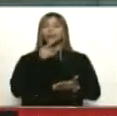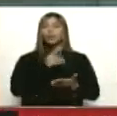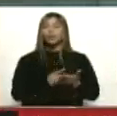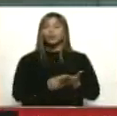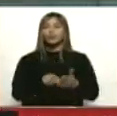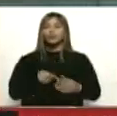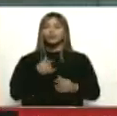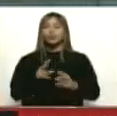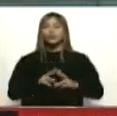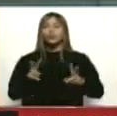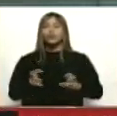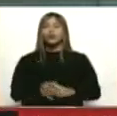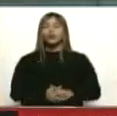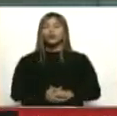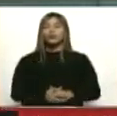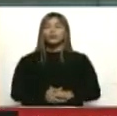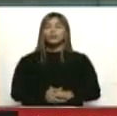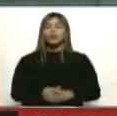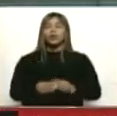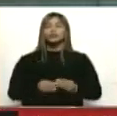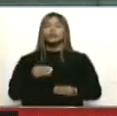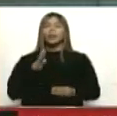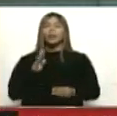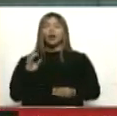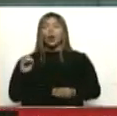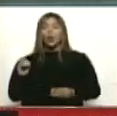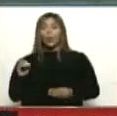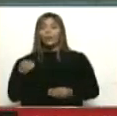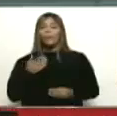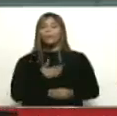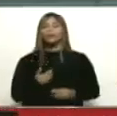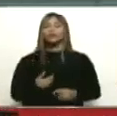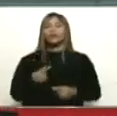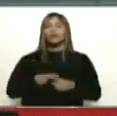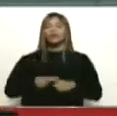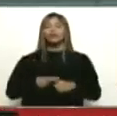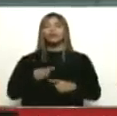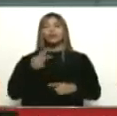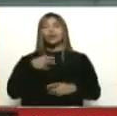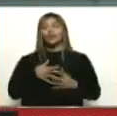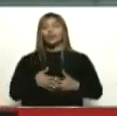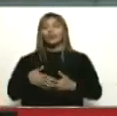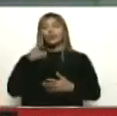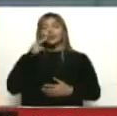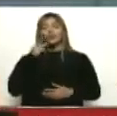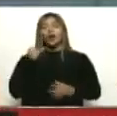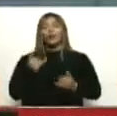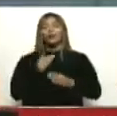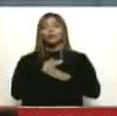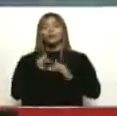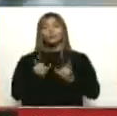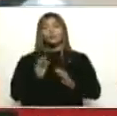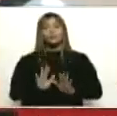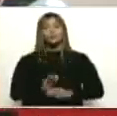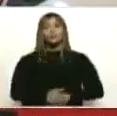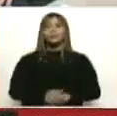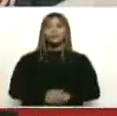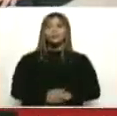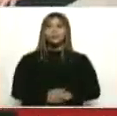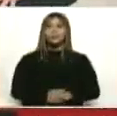recientemente renovado, extendido por el señor Barack Obama, presidente de los Estados Unidos. Hacemos una pausa, ya venimos, no se parte.